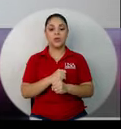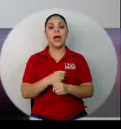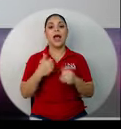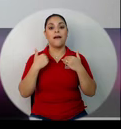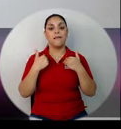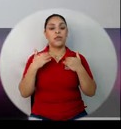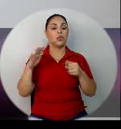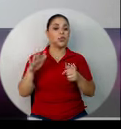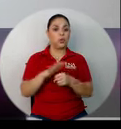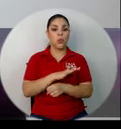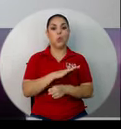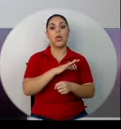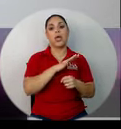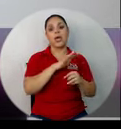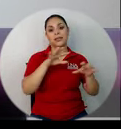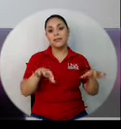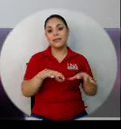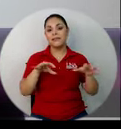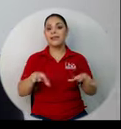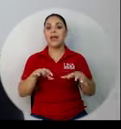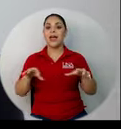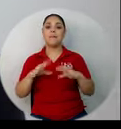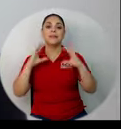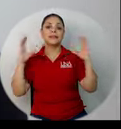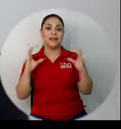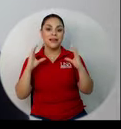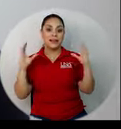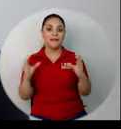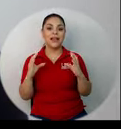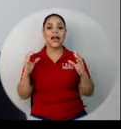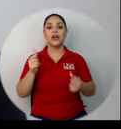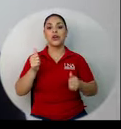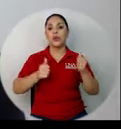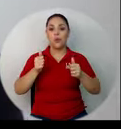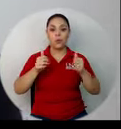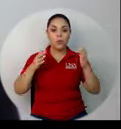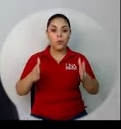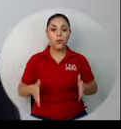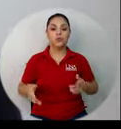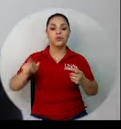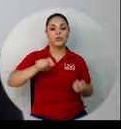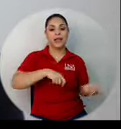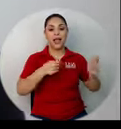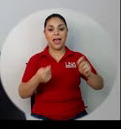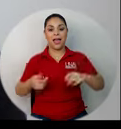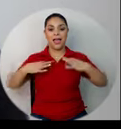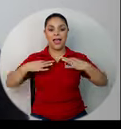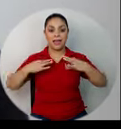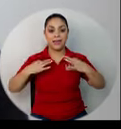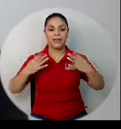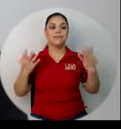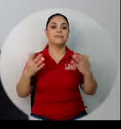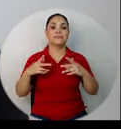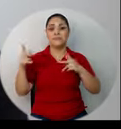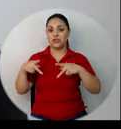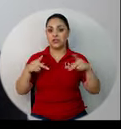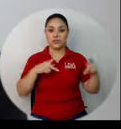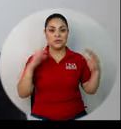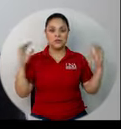toda una logística para celebrar, integrar un concurso de traje típico, y la gente,